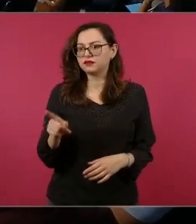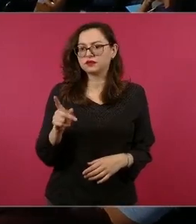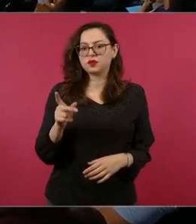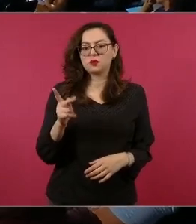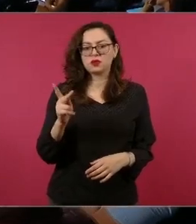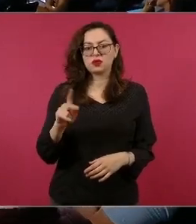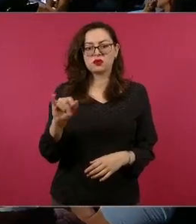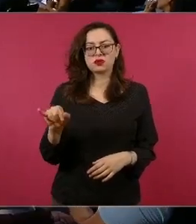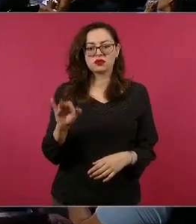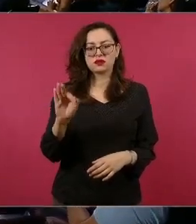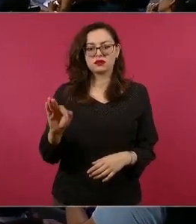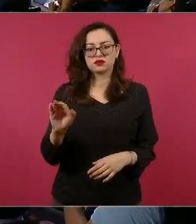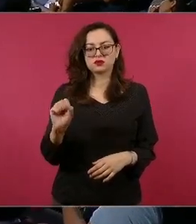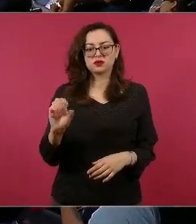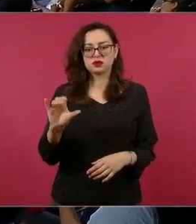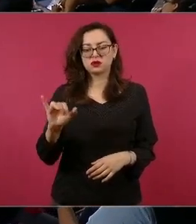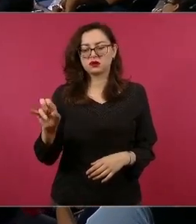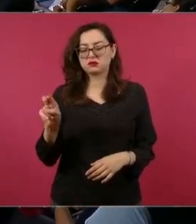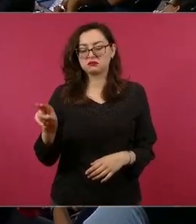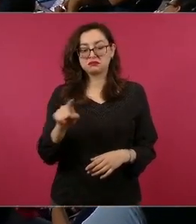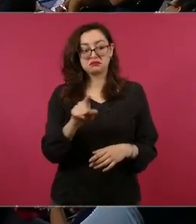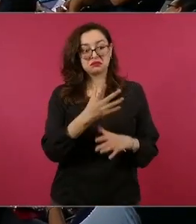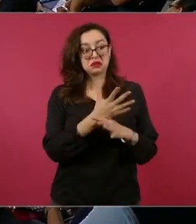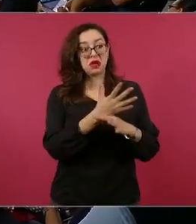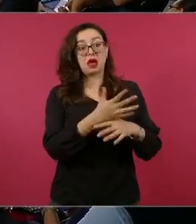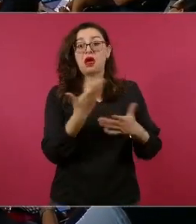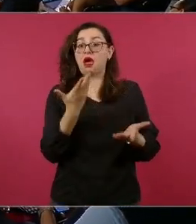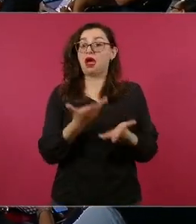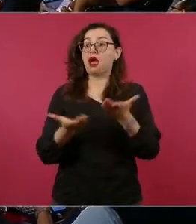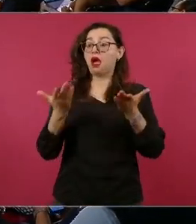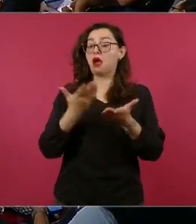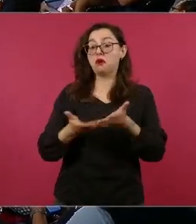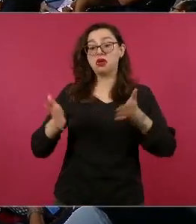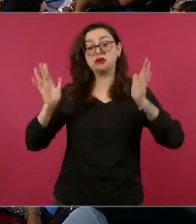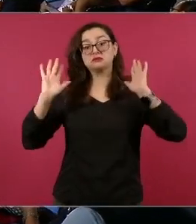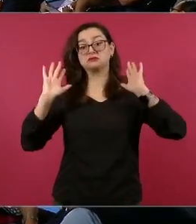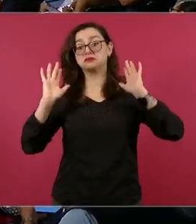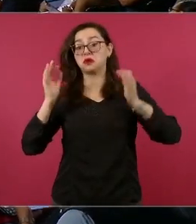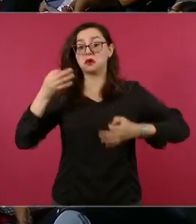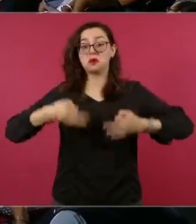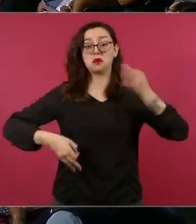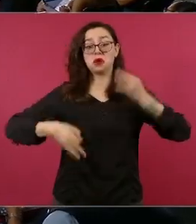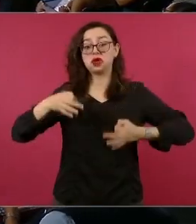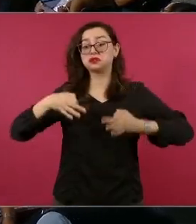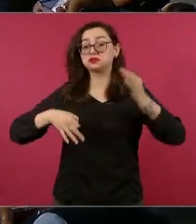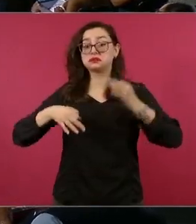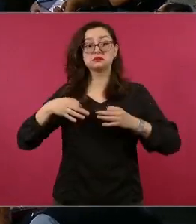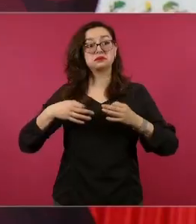¿Por qué cualquier persona va a poder ser juez? No, si no es cualquier persona.